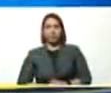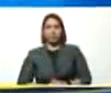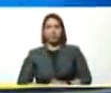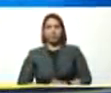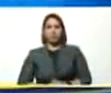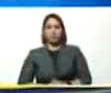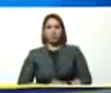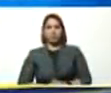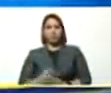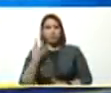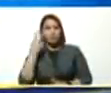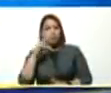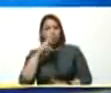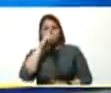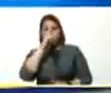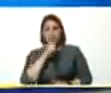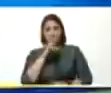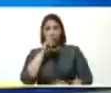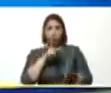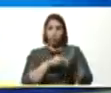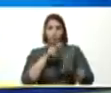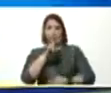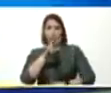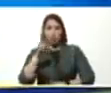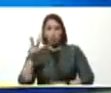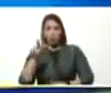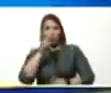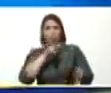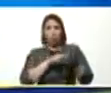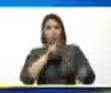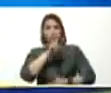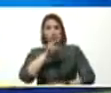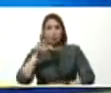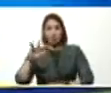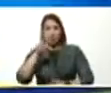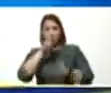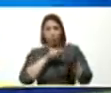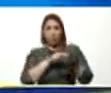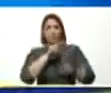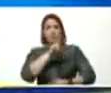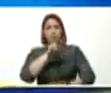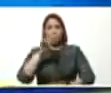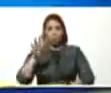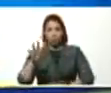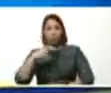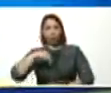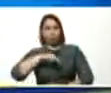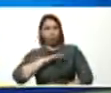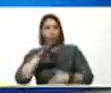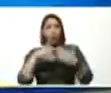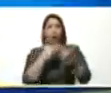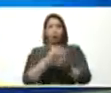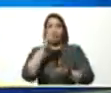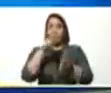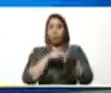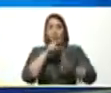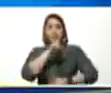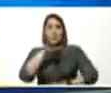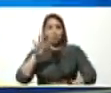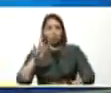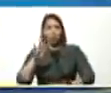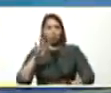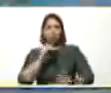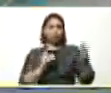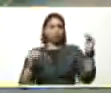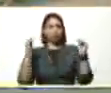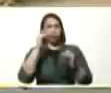por año en el 2022, 2023, 2024, nosotros al 2024 llegamos a